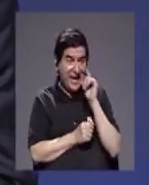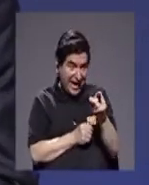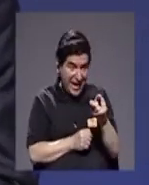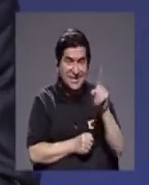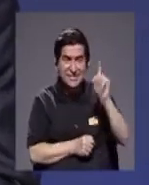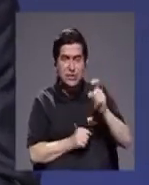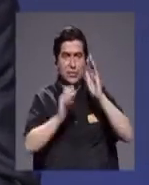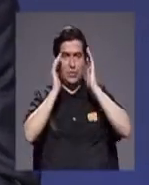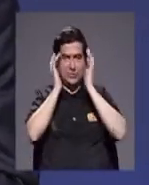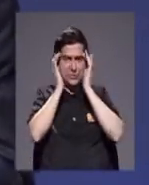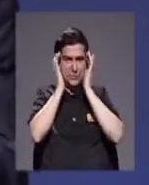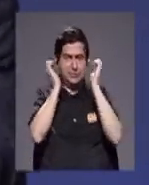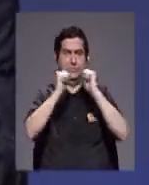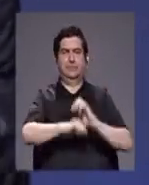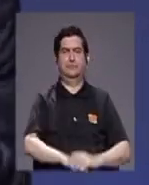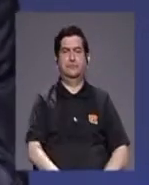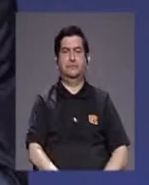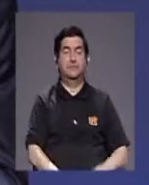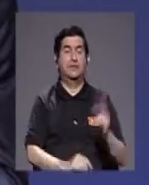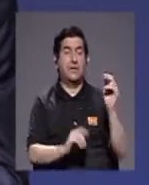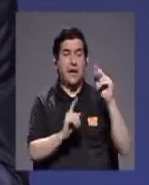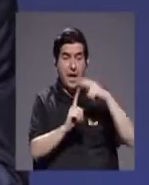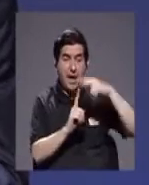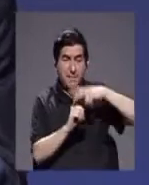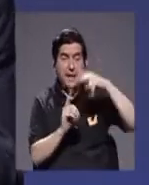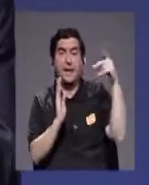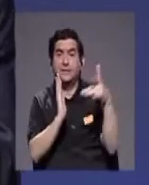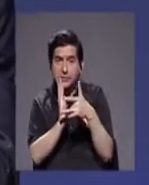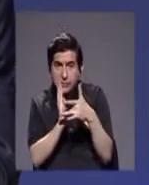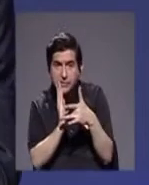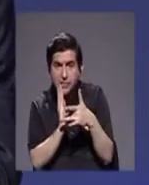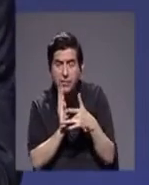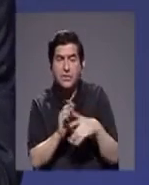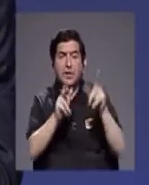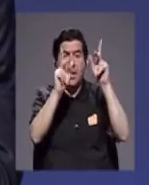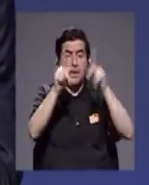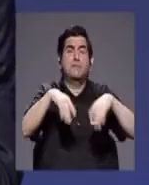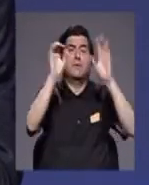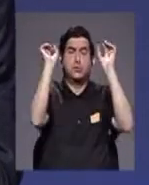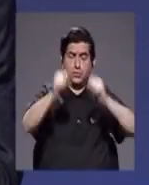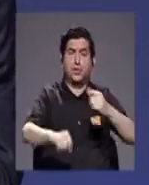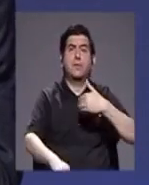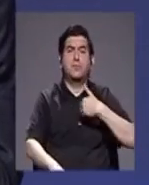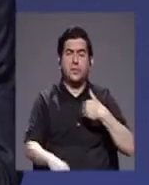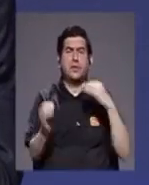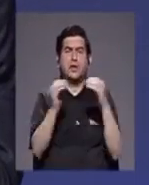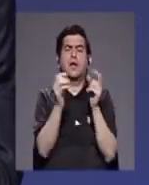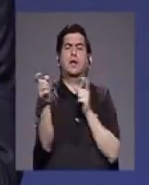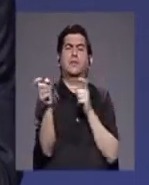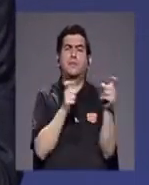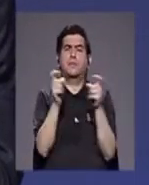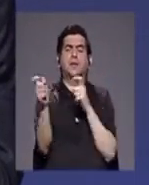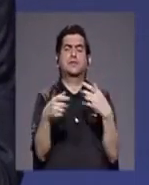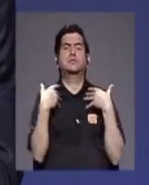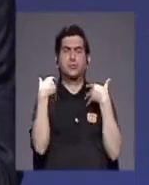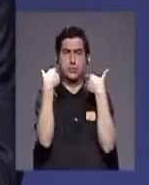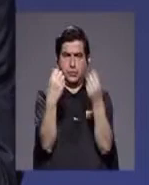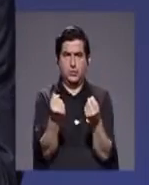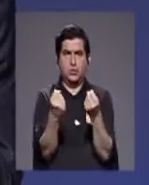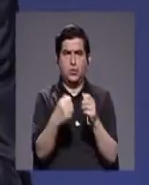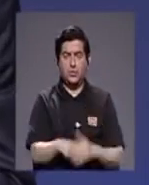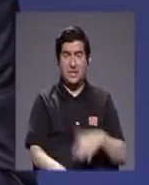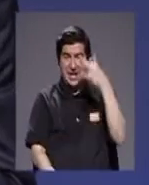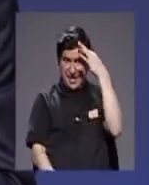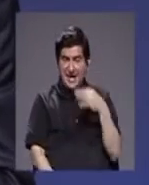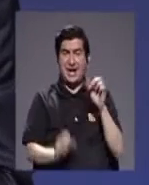debería estarnos preocupando. Y con la aplicación de la tecnología, el paciente podría tener mucho más control de su salud. Creo